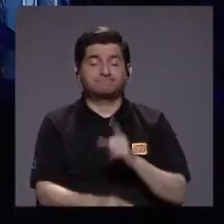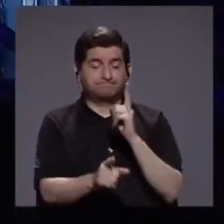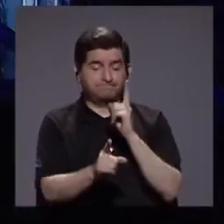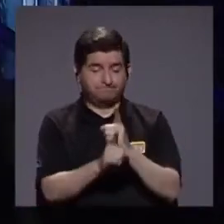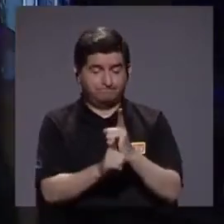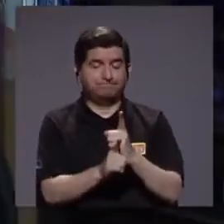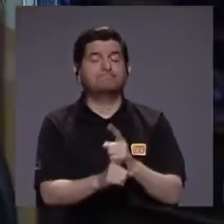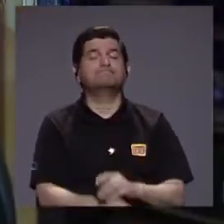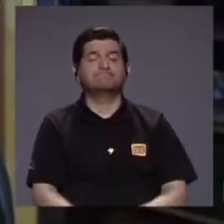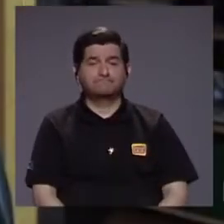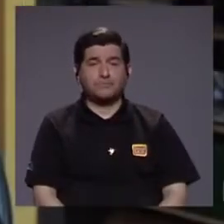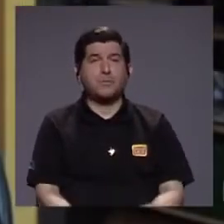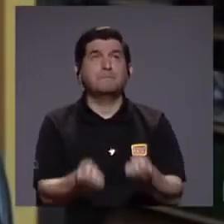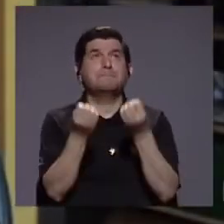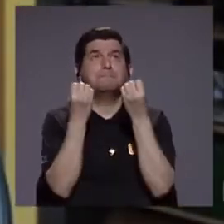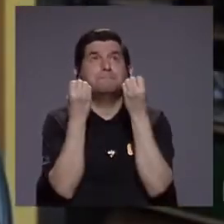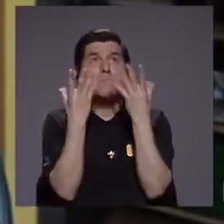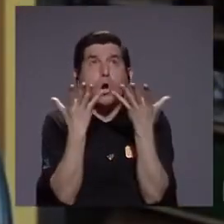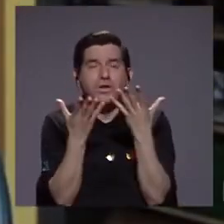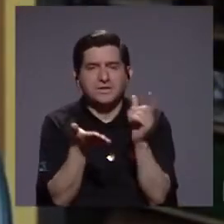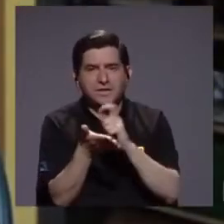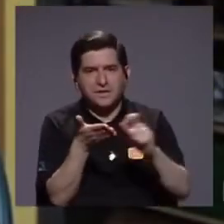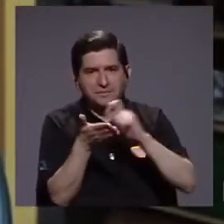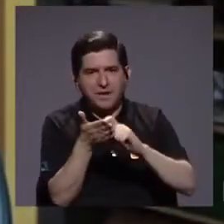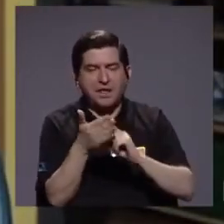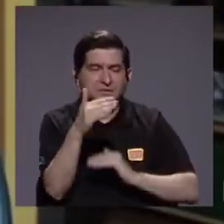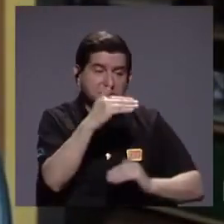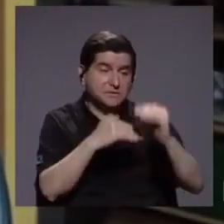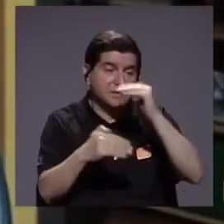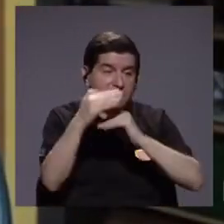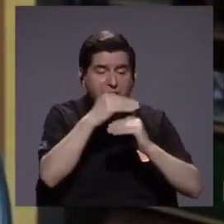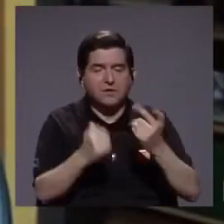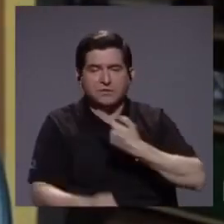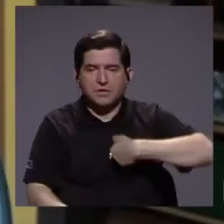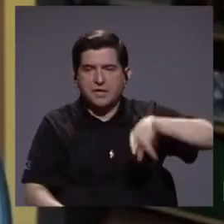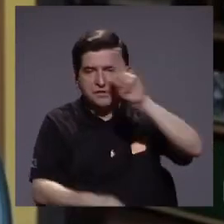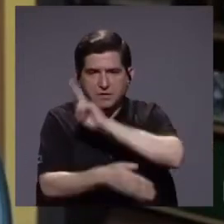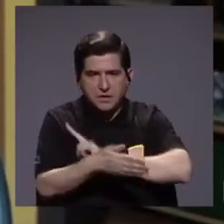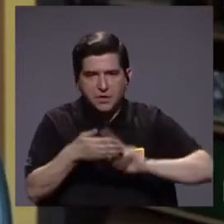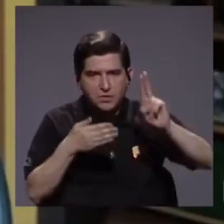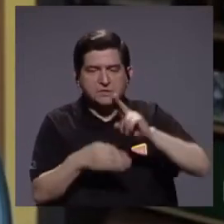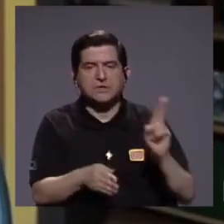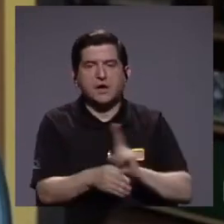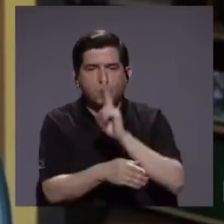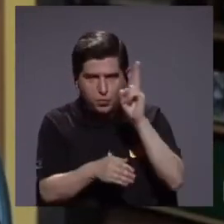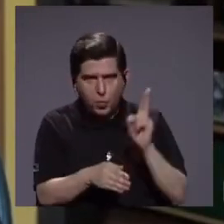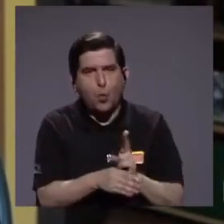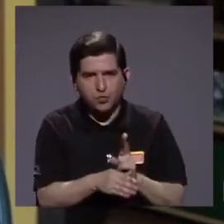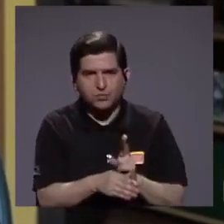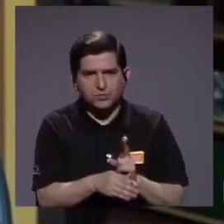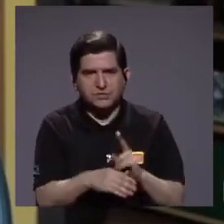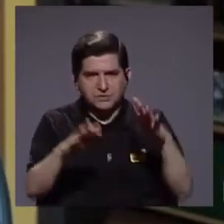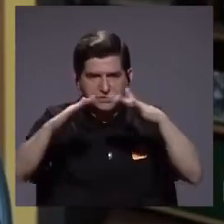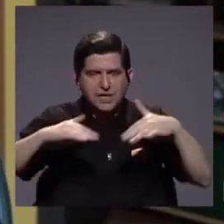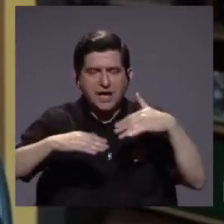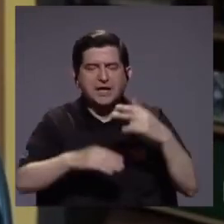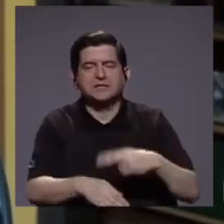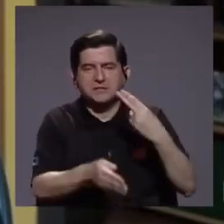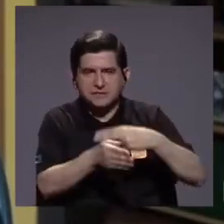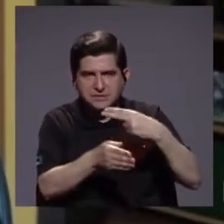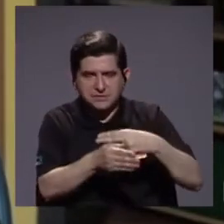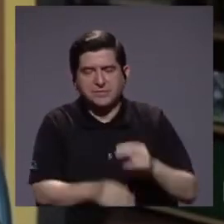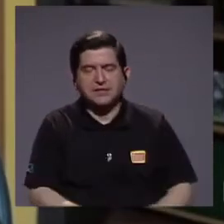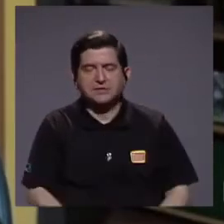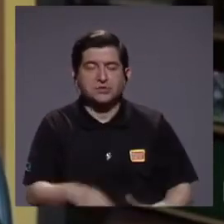Efectivamente, Ian, son muchas las escuelas y las facultades de nuestra universidad que hacen uso de campos clínicos, ya sea a